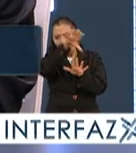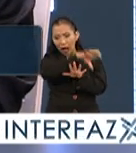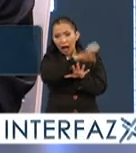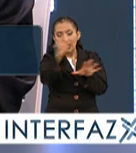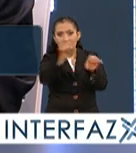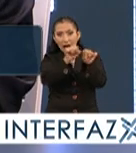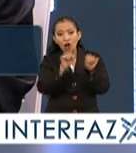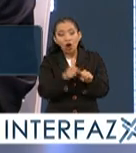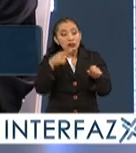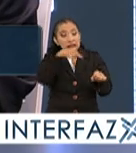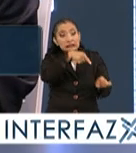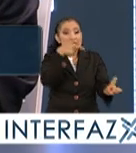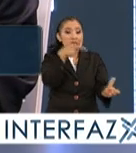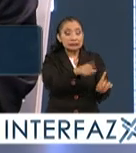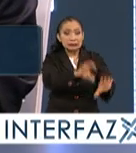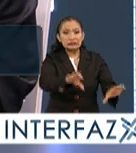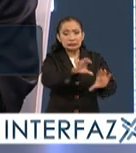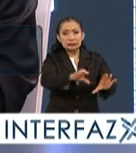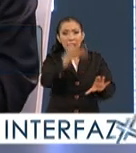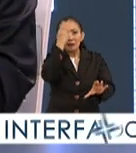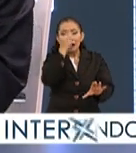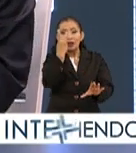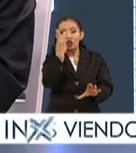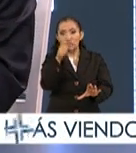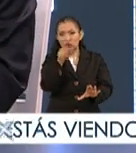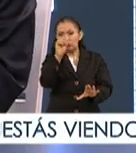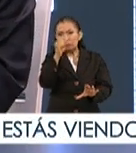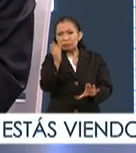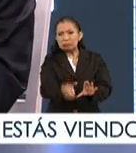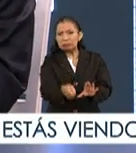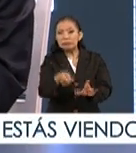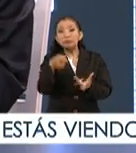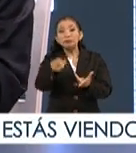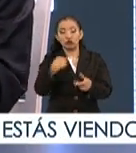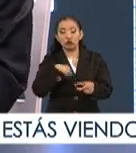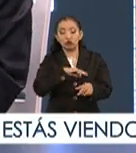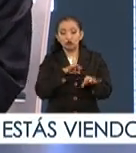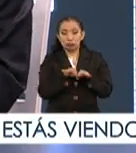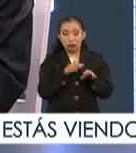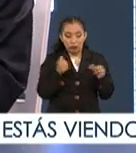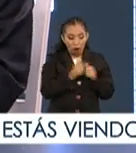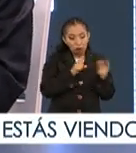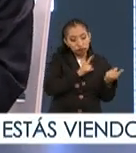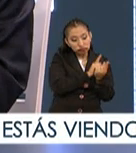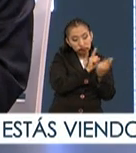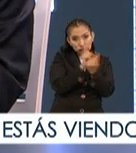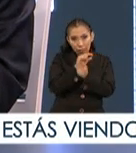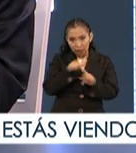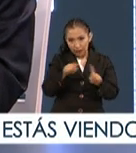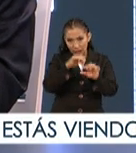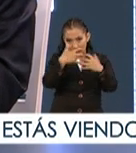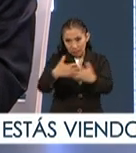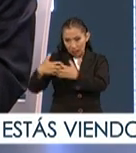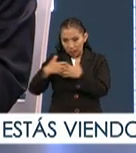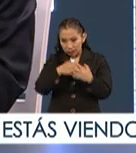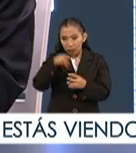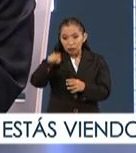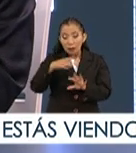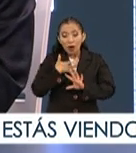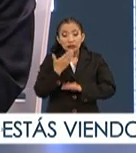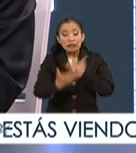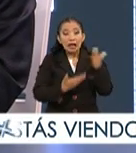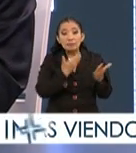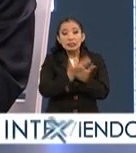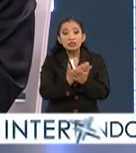Aula Aprende 2.0. ¿Qué significa esto? Que hemos trabajado con diferentes empresas para que podamos tener